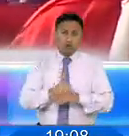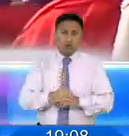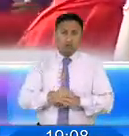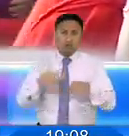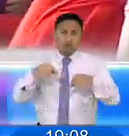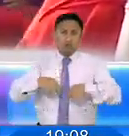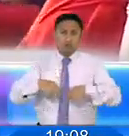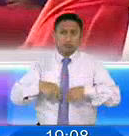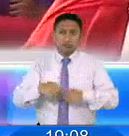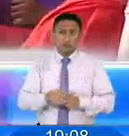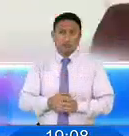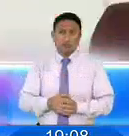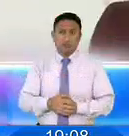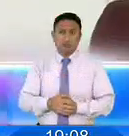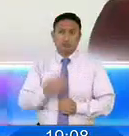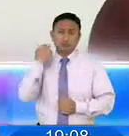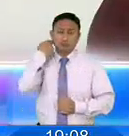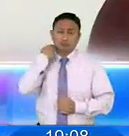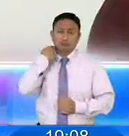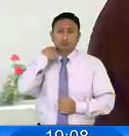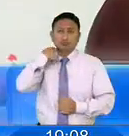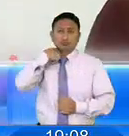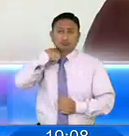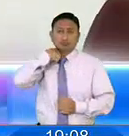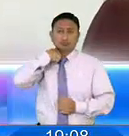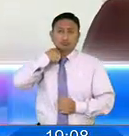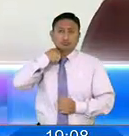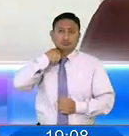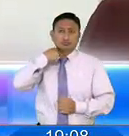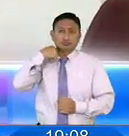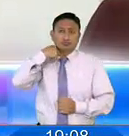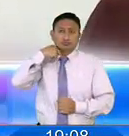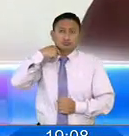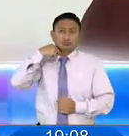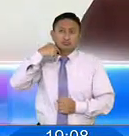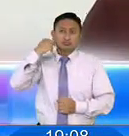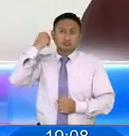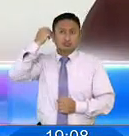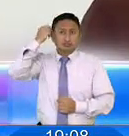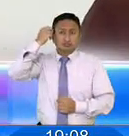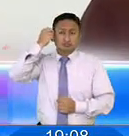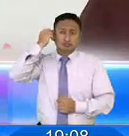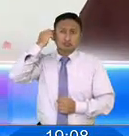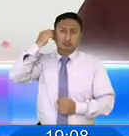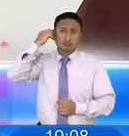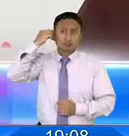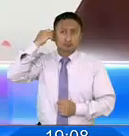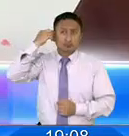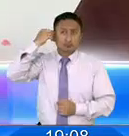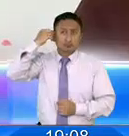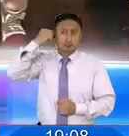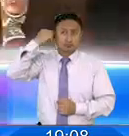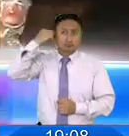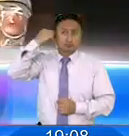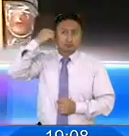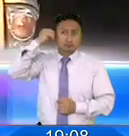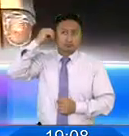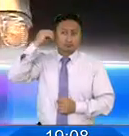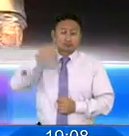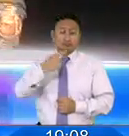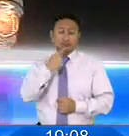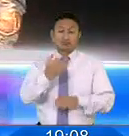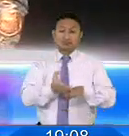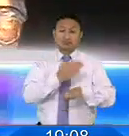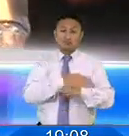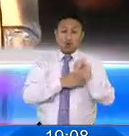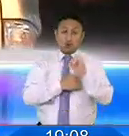la moratoria de la deuda externa. La ministra de Gobierno, María Paula Romo, más temprano indicaba que las protestas no serían como en octubre del año